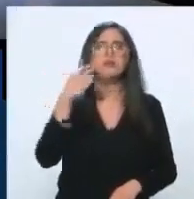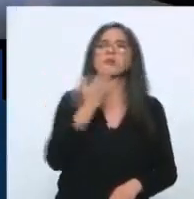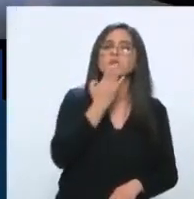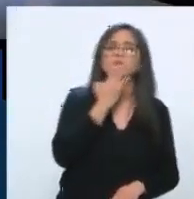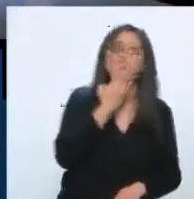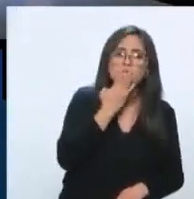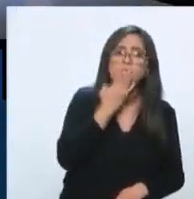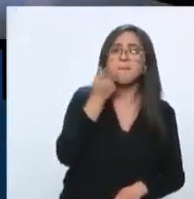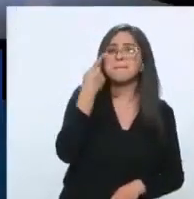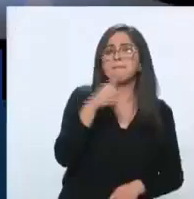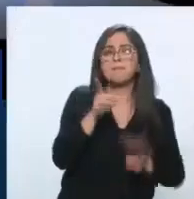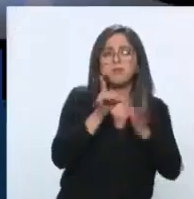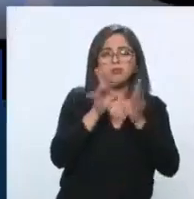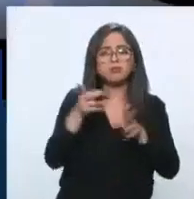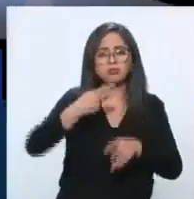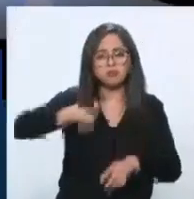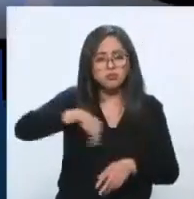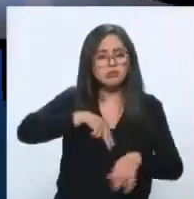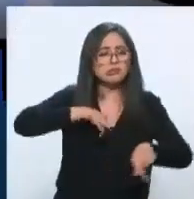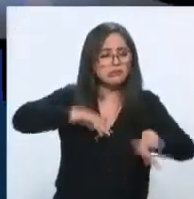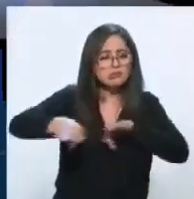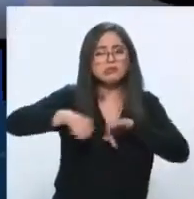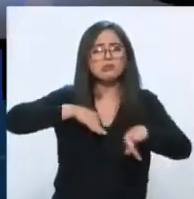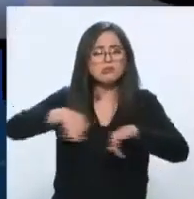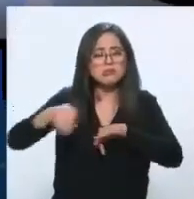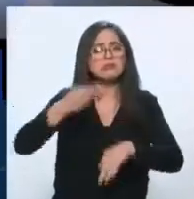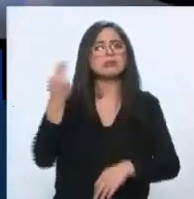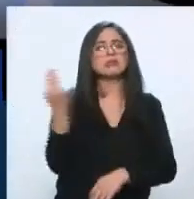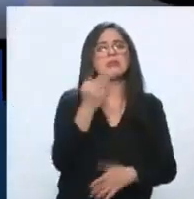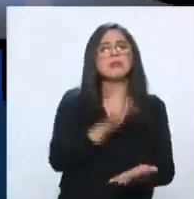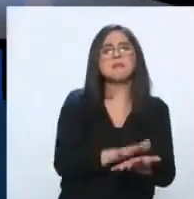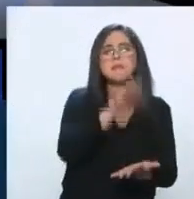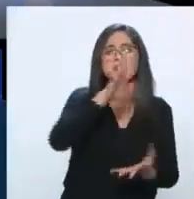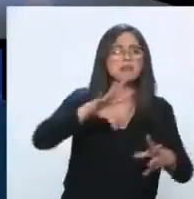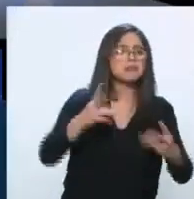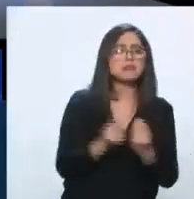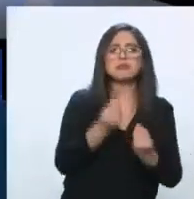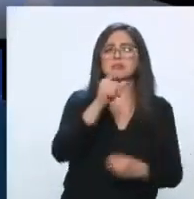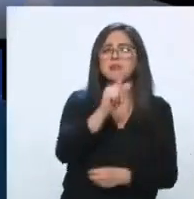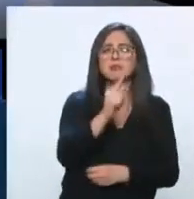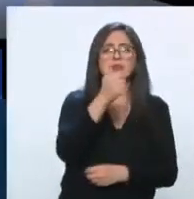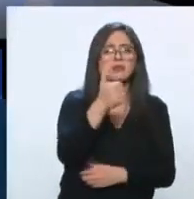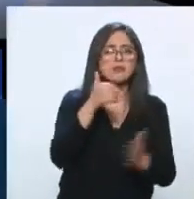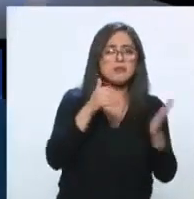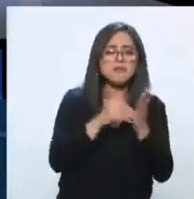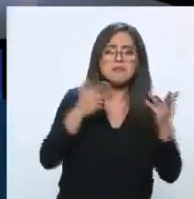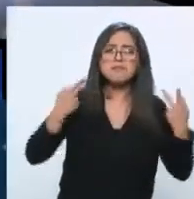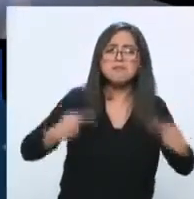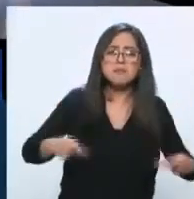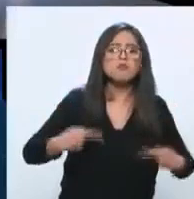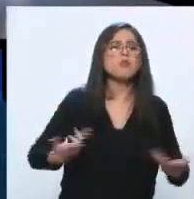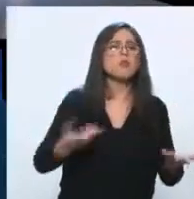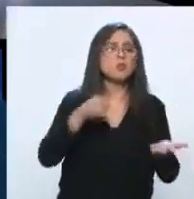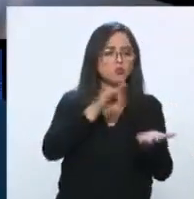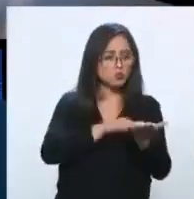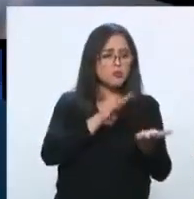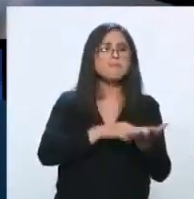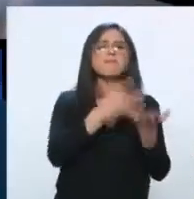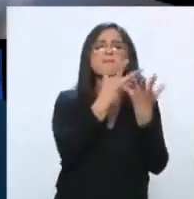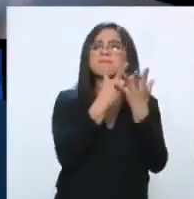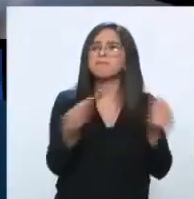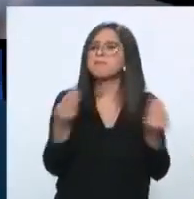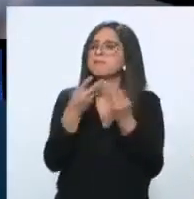Sonora. Sin embargo, pues los retos siguen siendo aún mucho. Tenemos a más de 77,000 personas que siguen